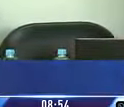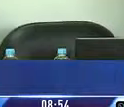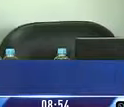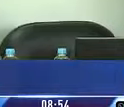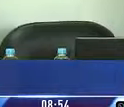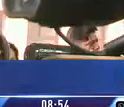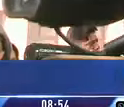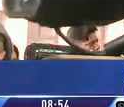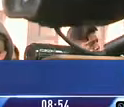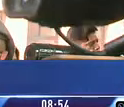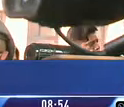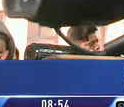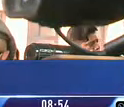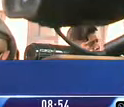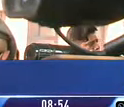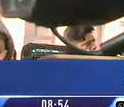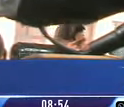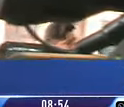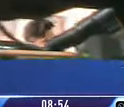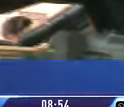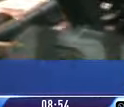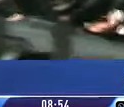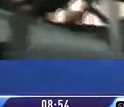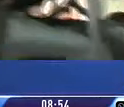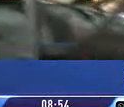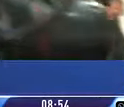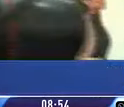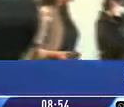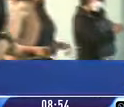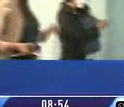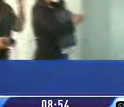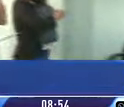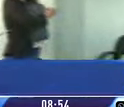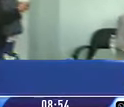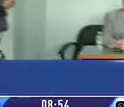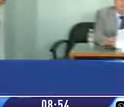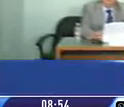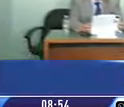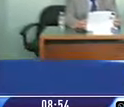mesas técnicas. Esto y más al retornar. Hacemos pausa, ya venimos.